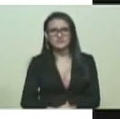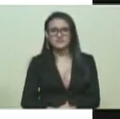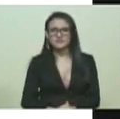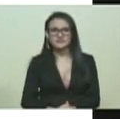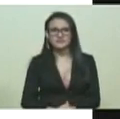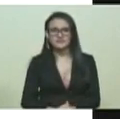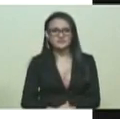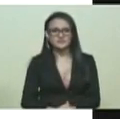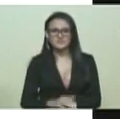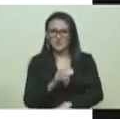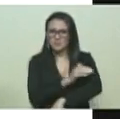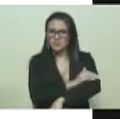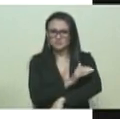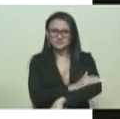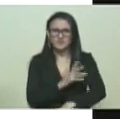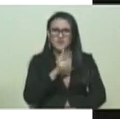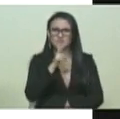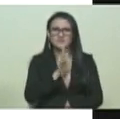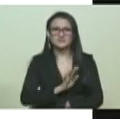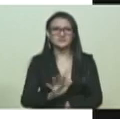esta dirigencia decadente,